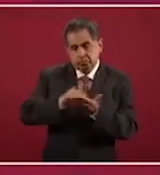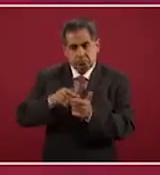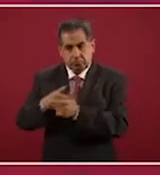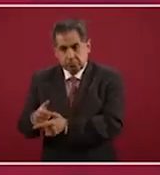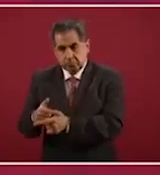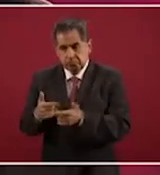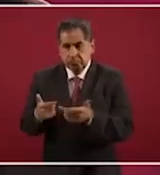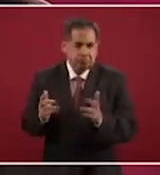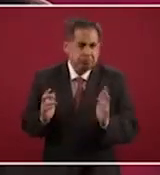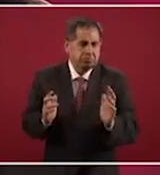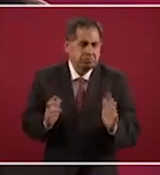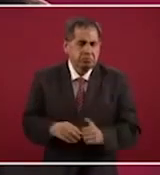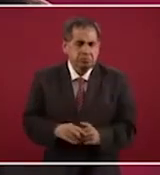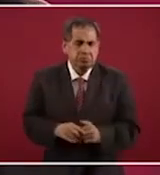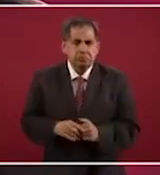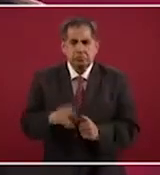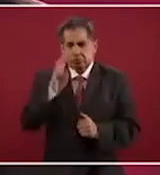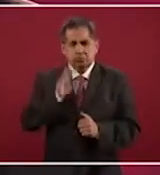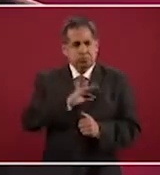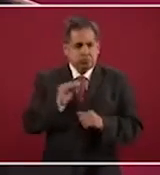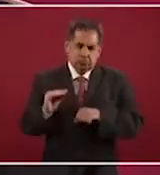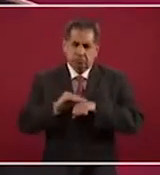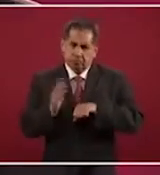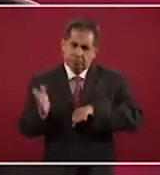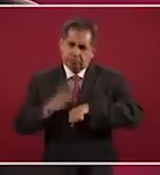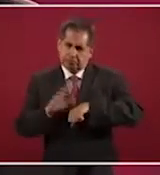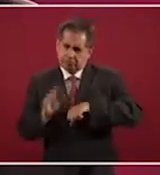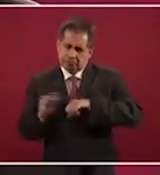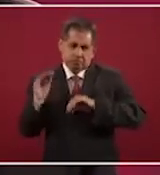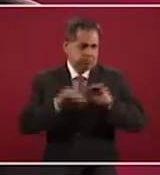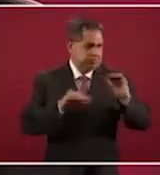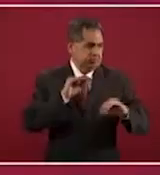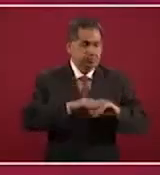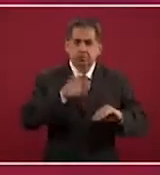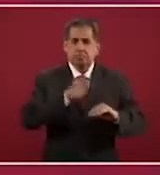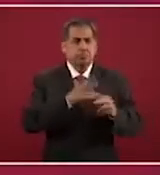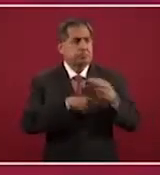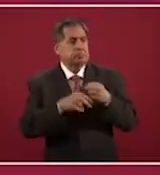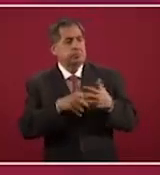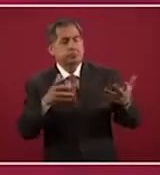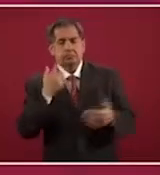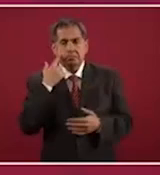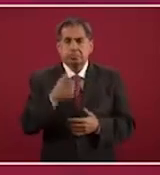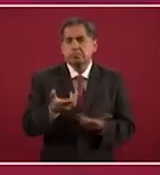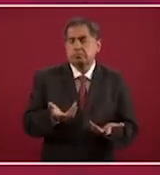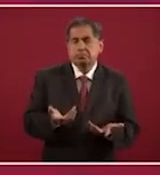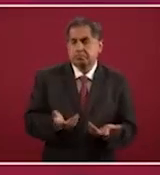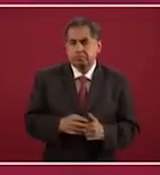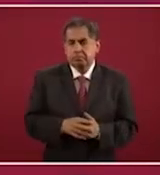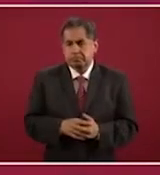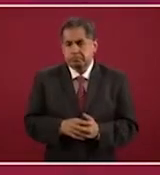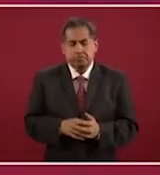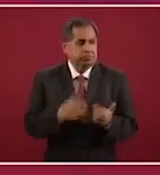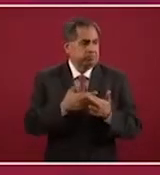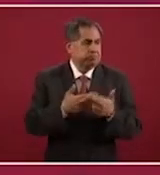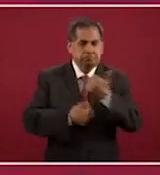que si se puede cada vez haya más para qué haya